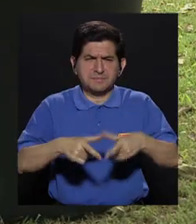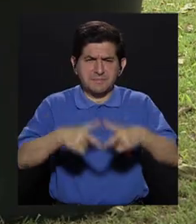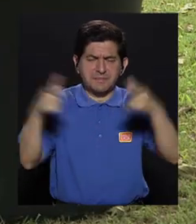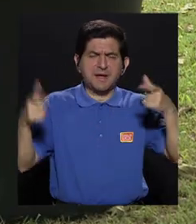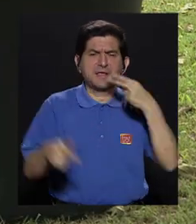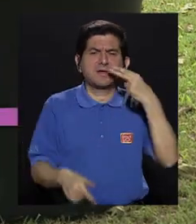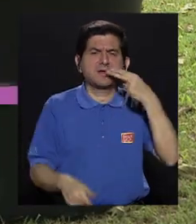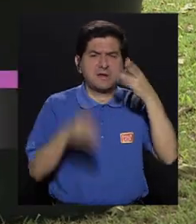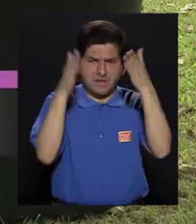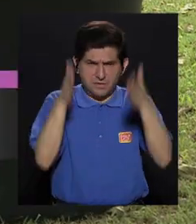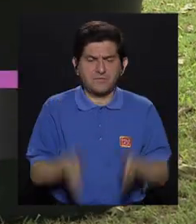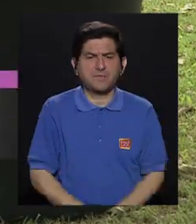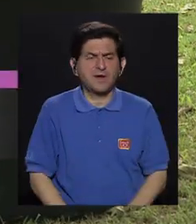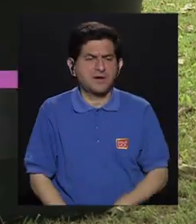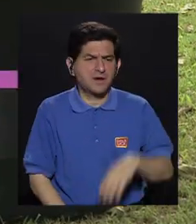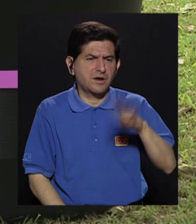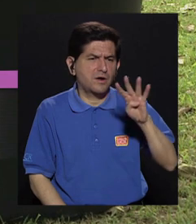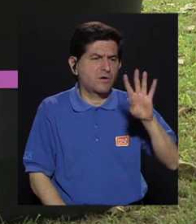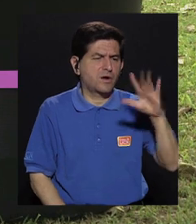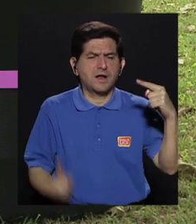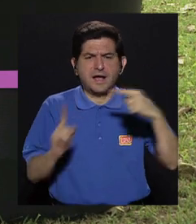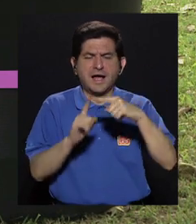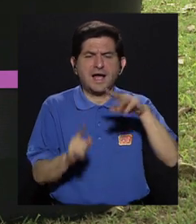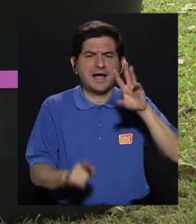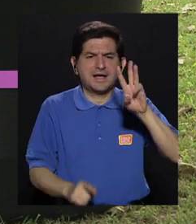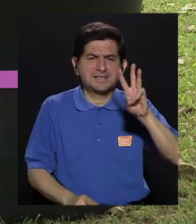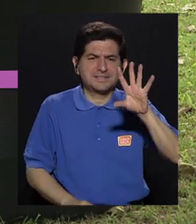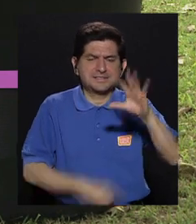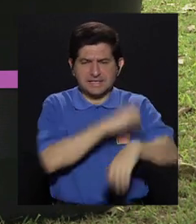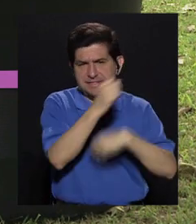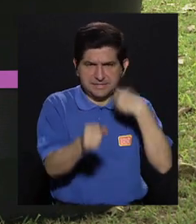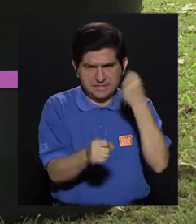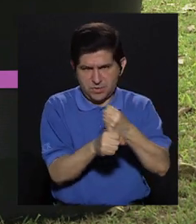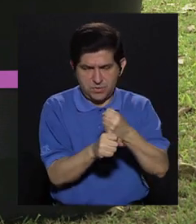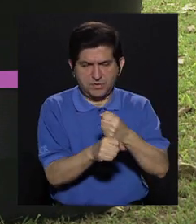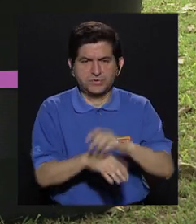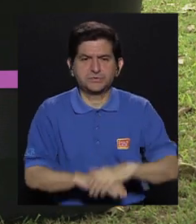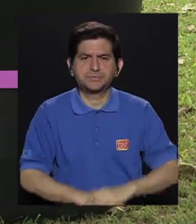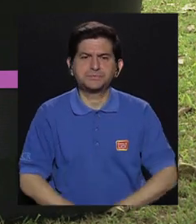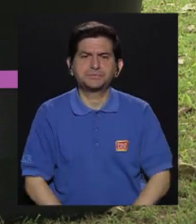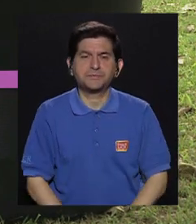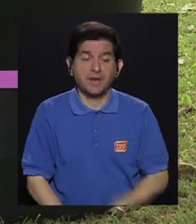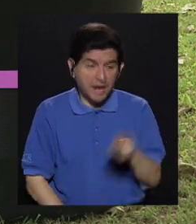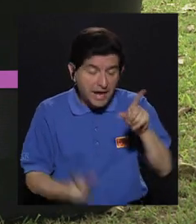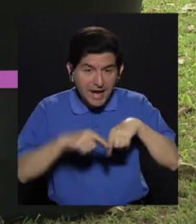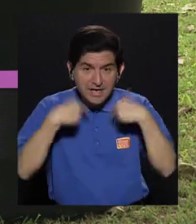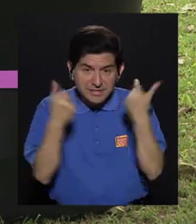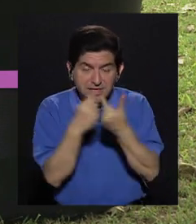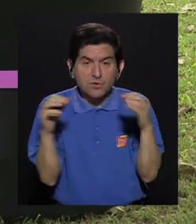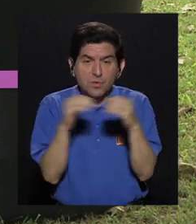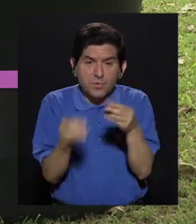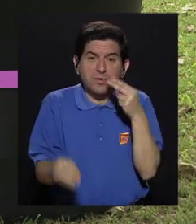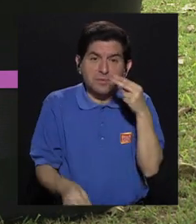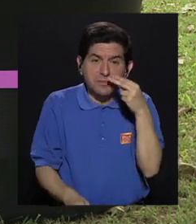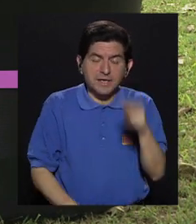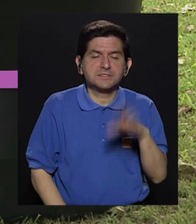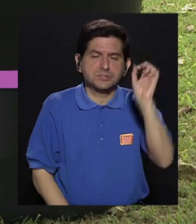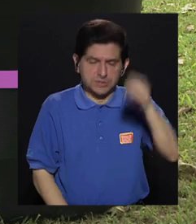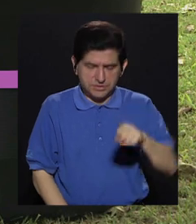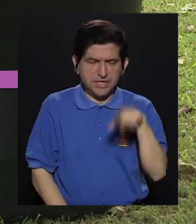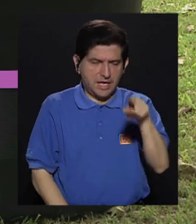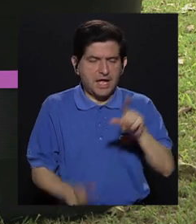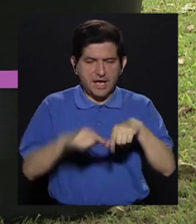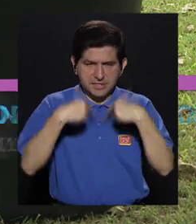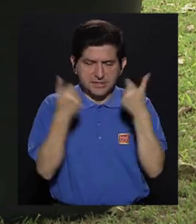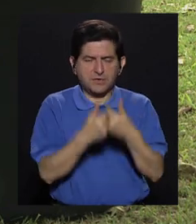mayor cantidad de fumadores está entre los 45 y los 65 años de edad. ¿Ese es el grupo que más fuma? Ese es el